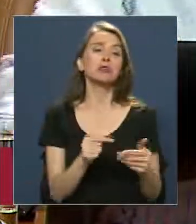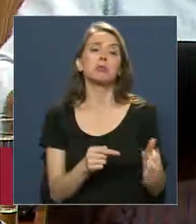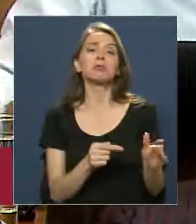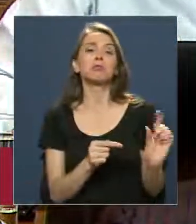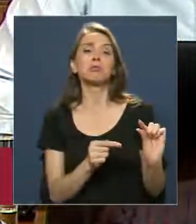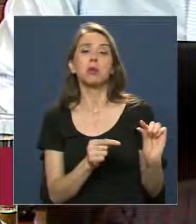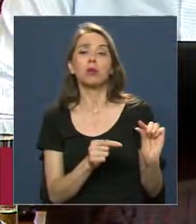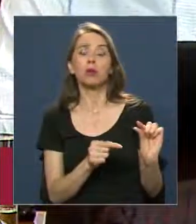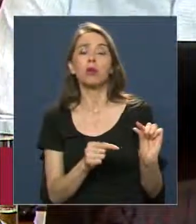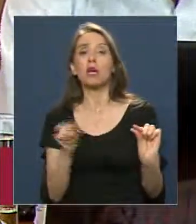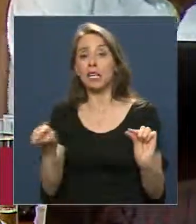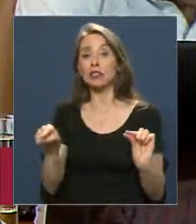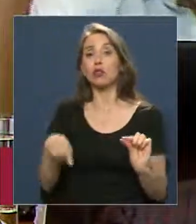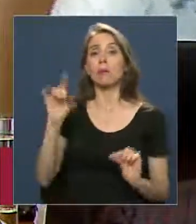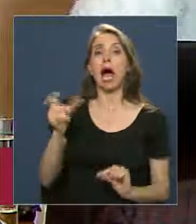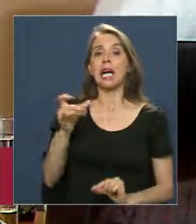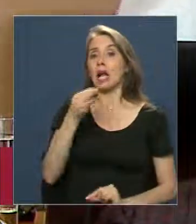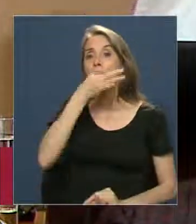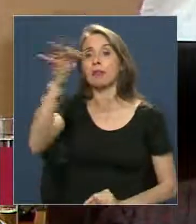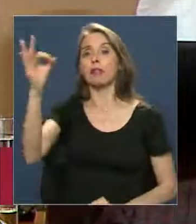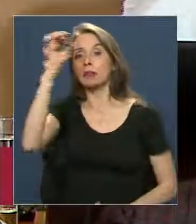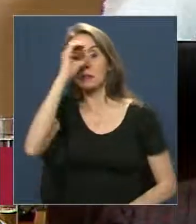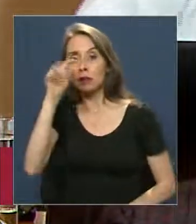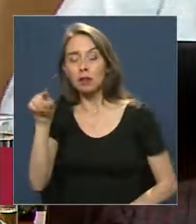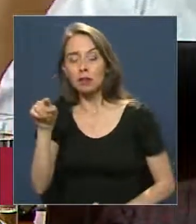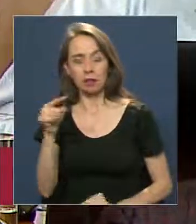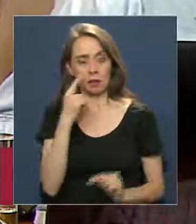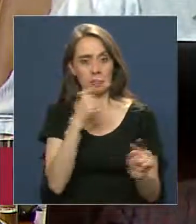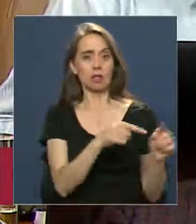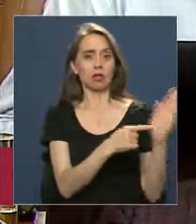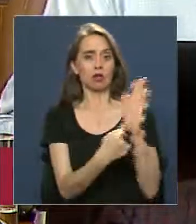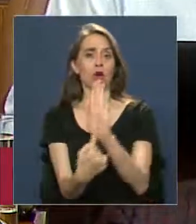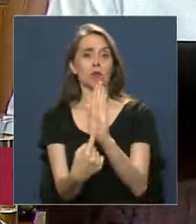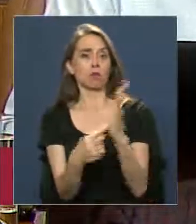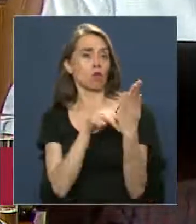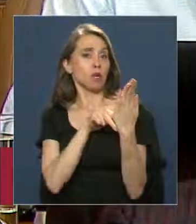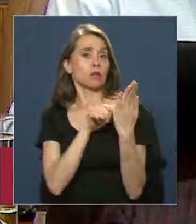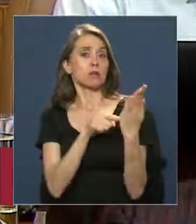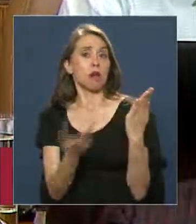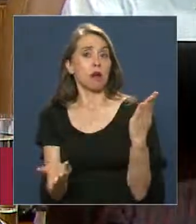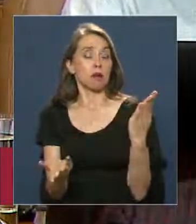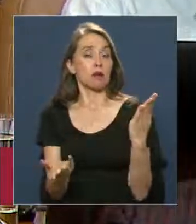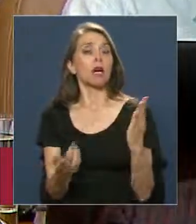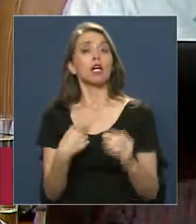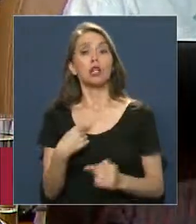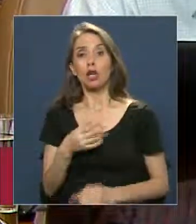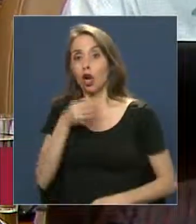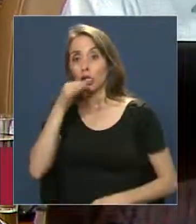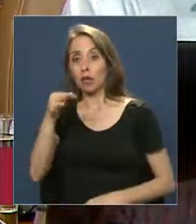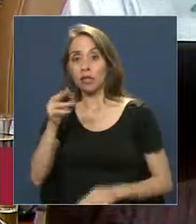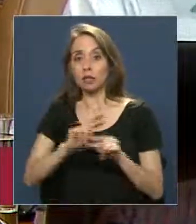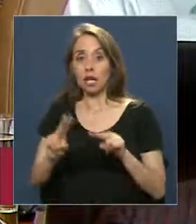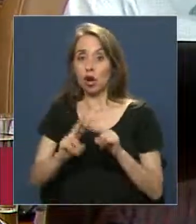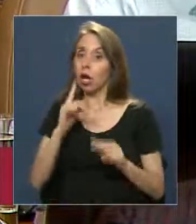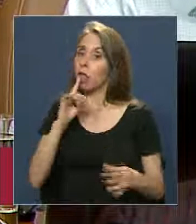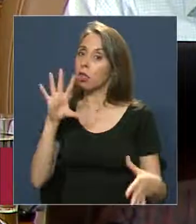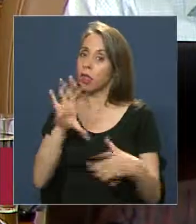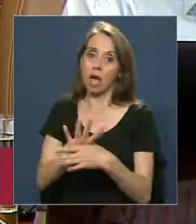señal que se nos está dando. Y ahí es donde uno habla de la consecuencia. Yo ayer también hablaba de la